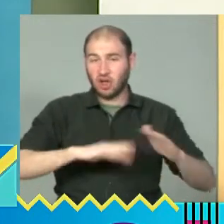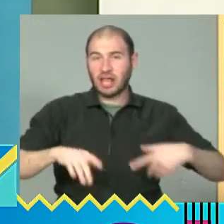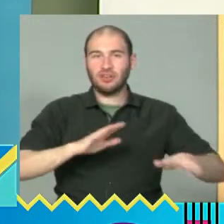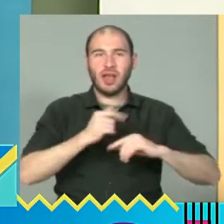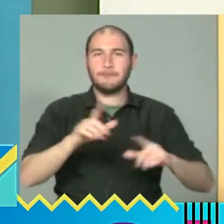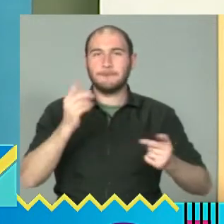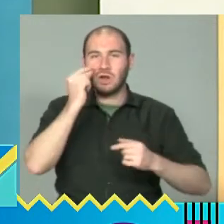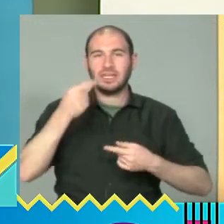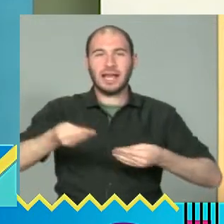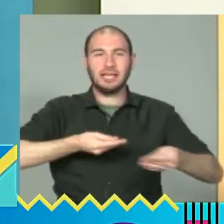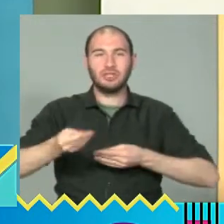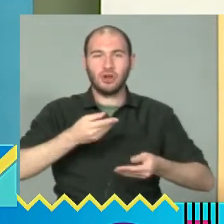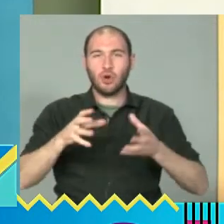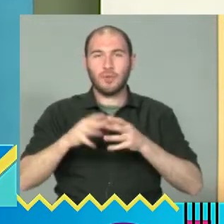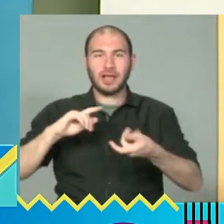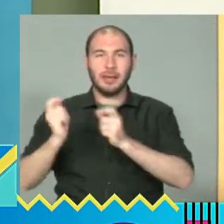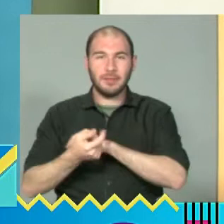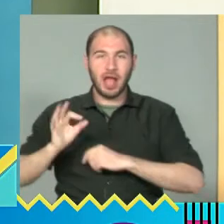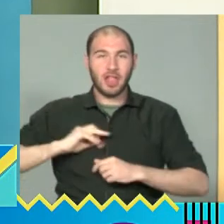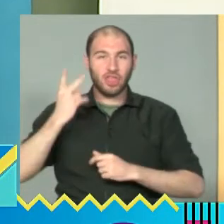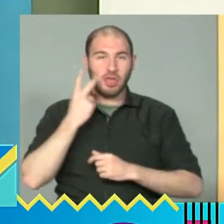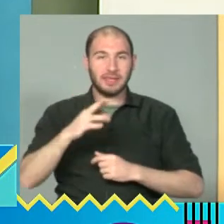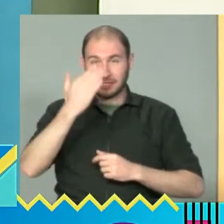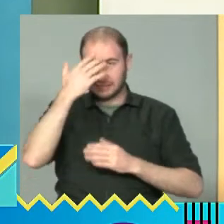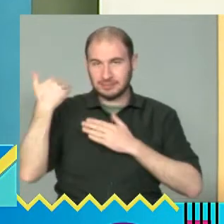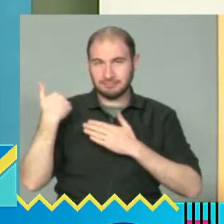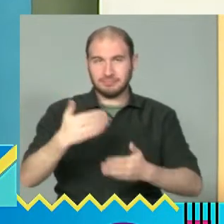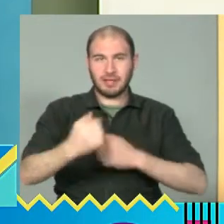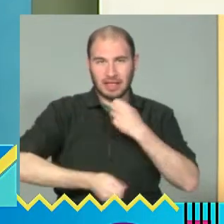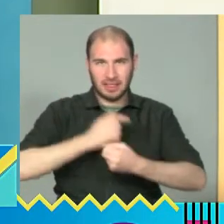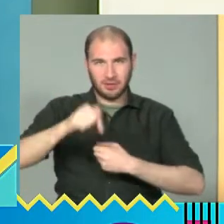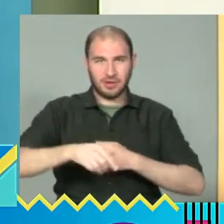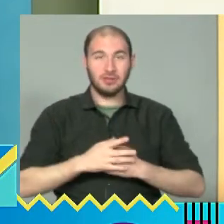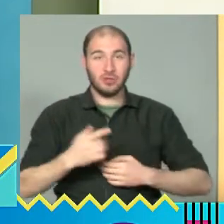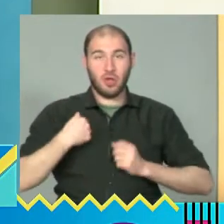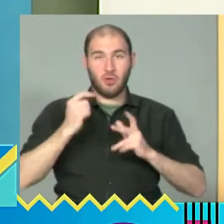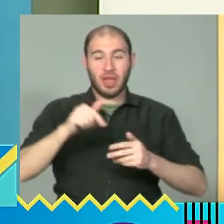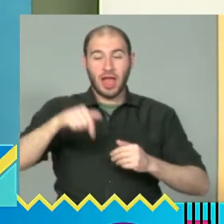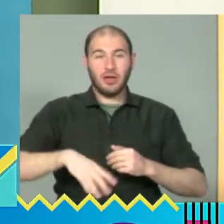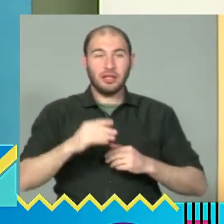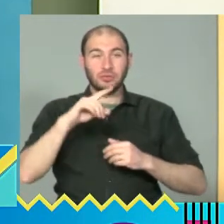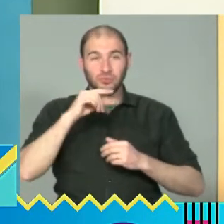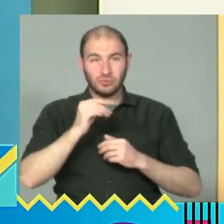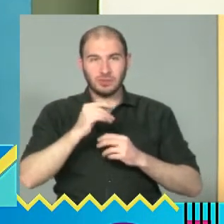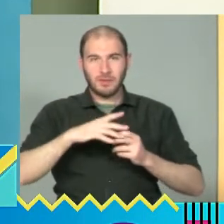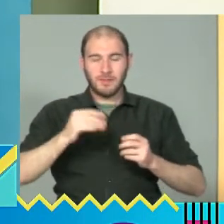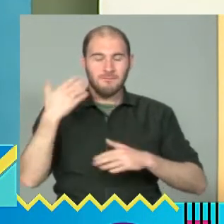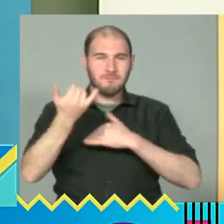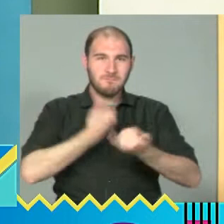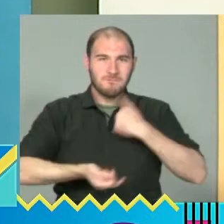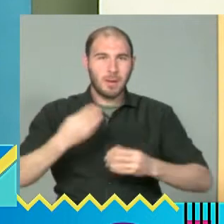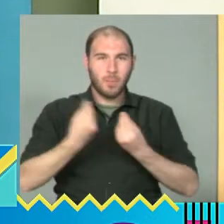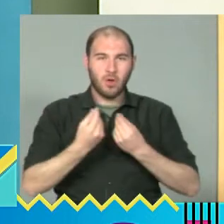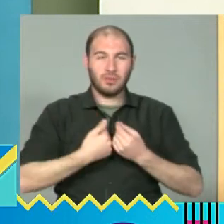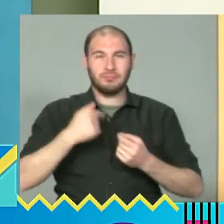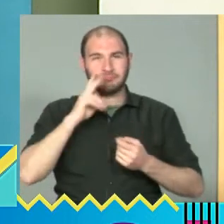política de la gestión de Cambiemos desde el 2015 hasta la fecha. Les decía que hoy las redes sociales habían explotado. Nosotros claramente no